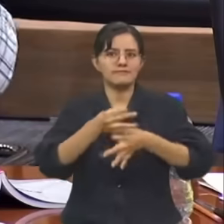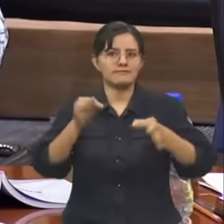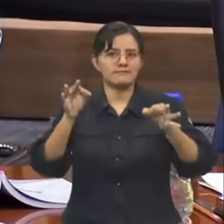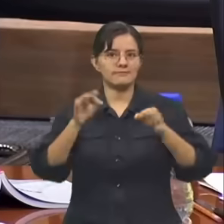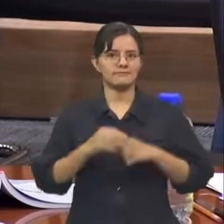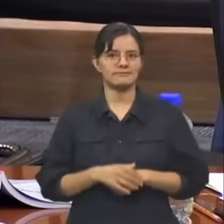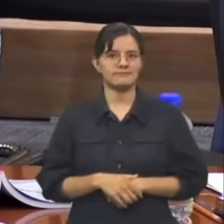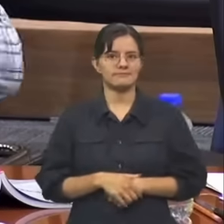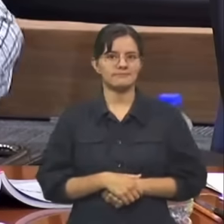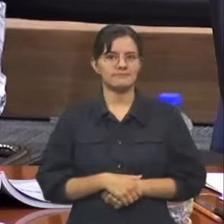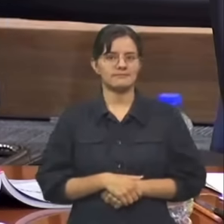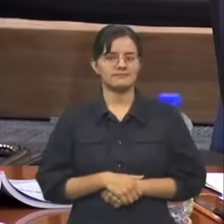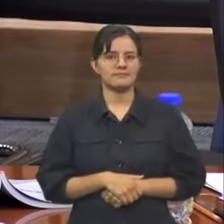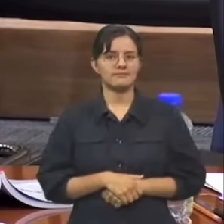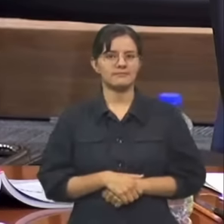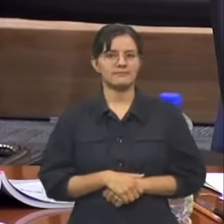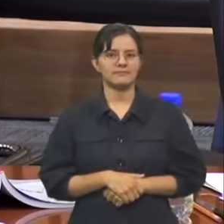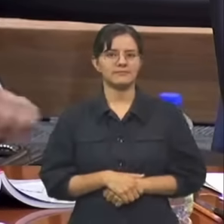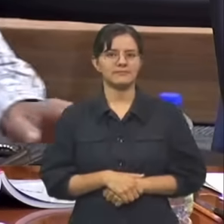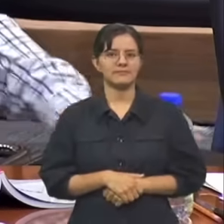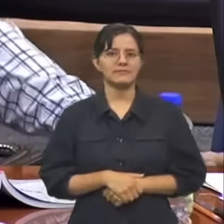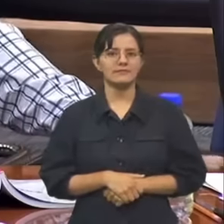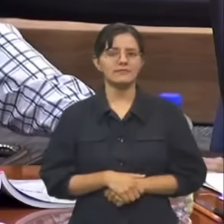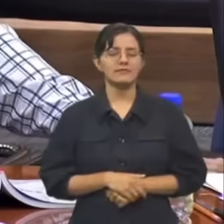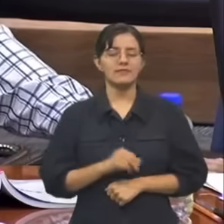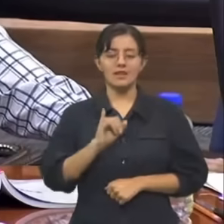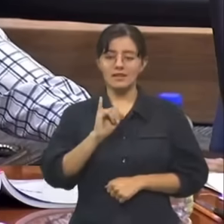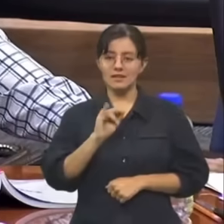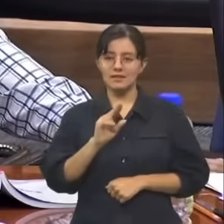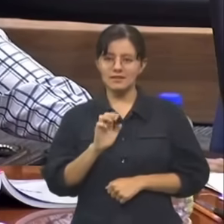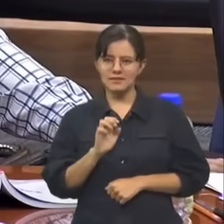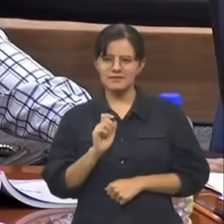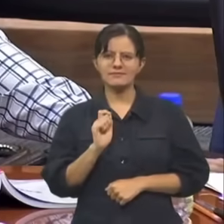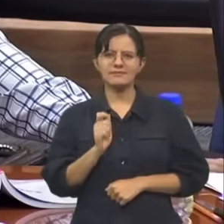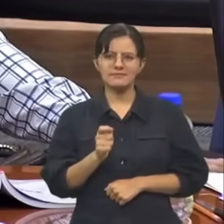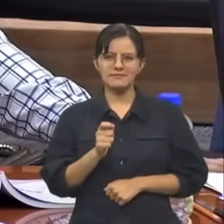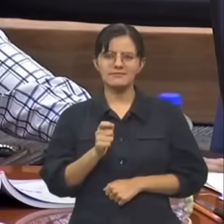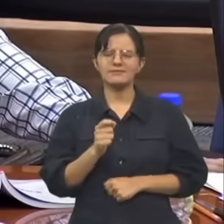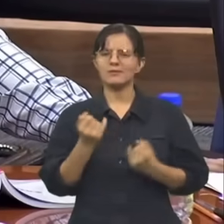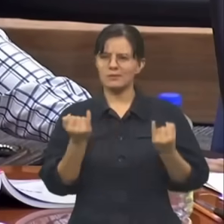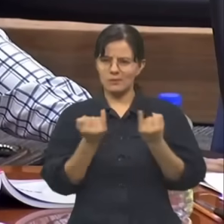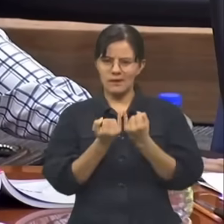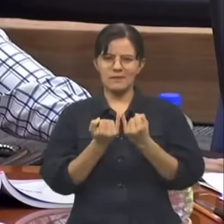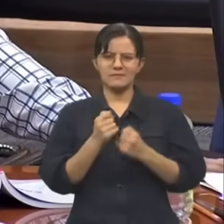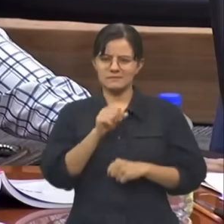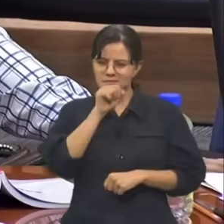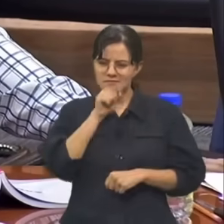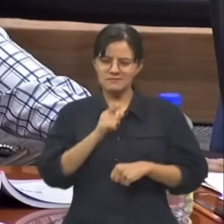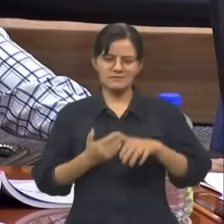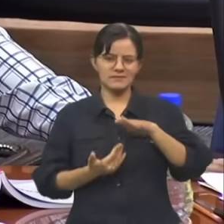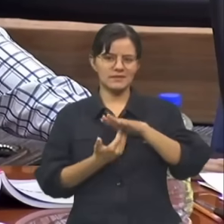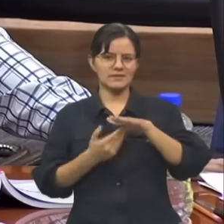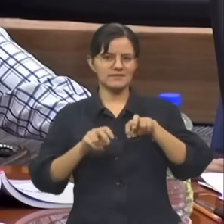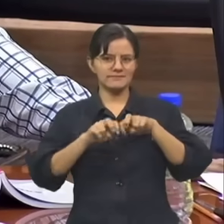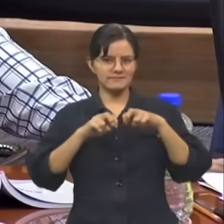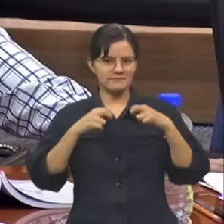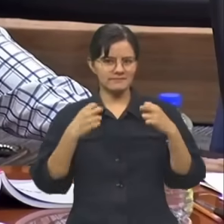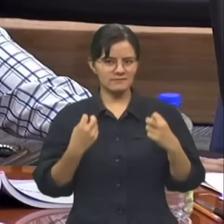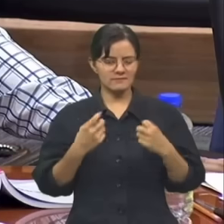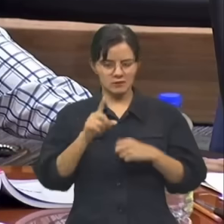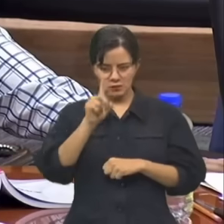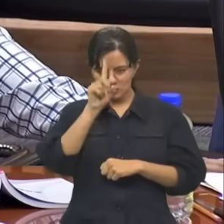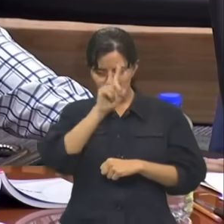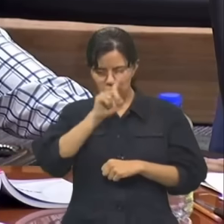ocultan el INE también es la mesa del Consejo general no es solamente la